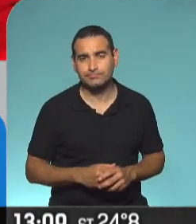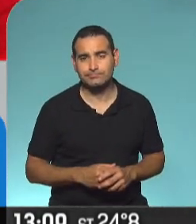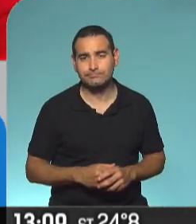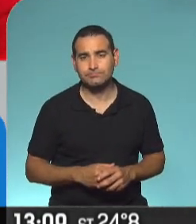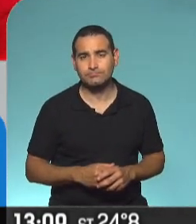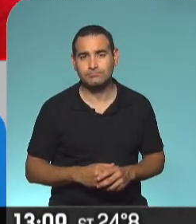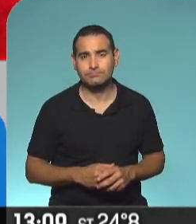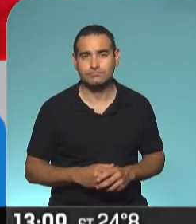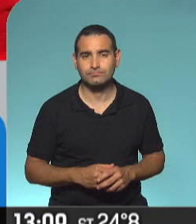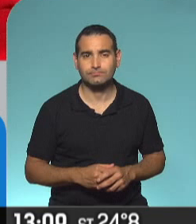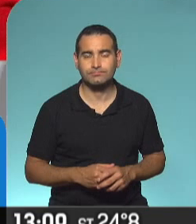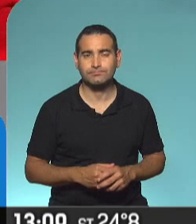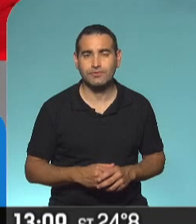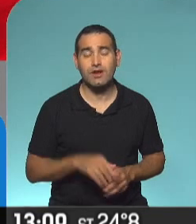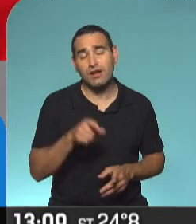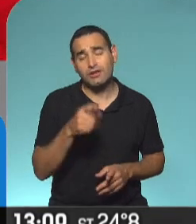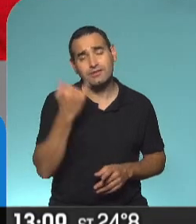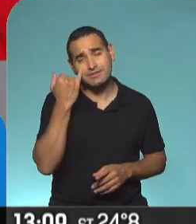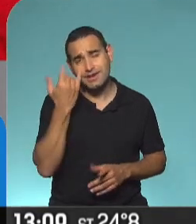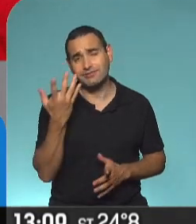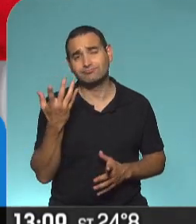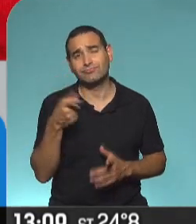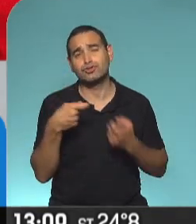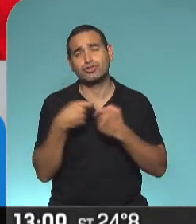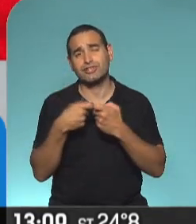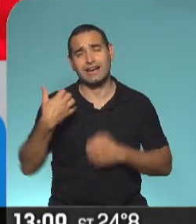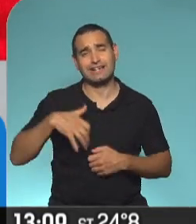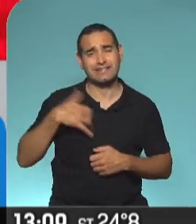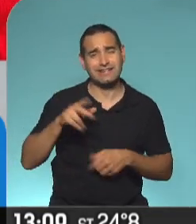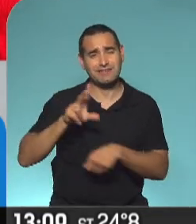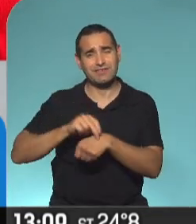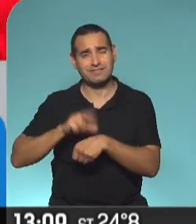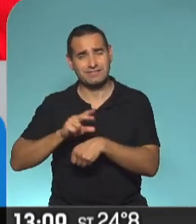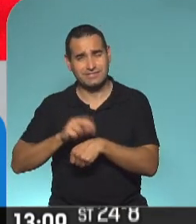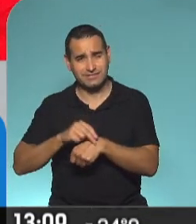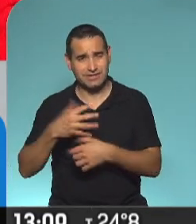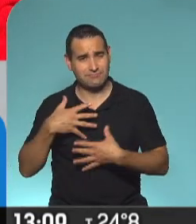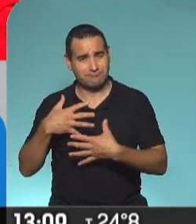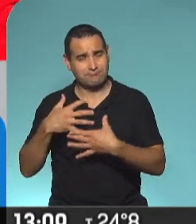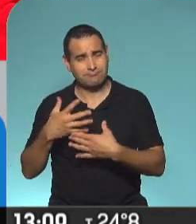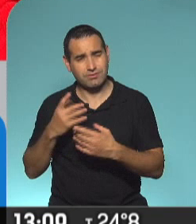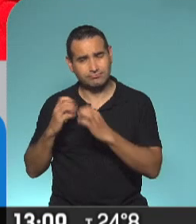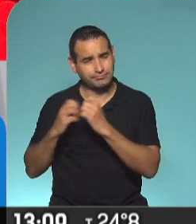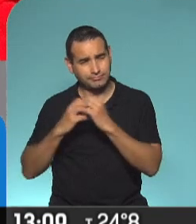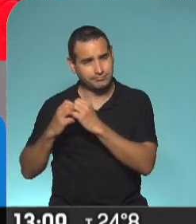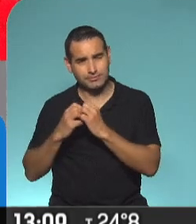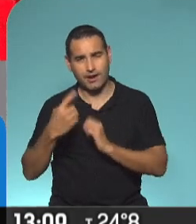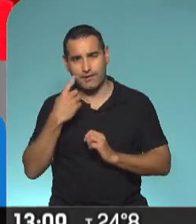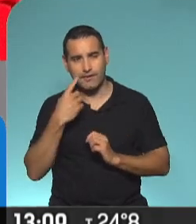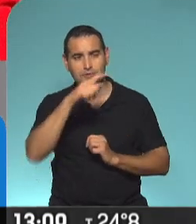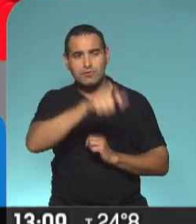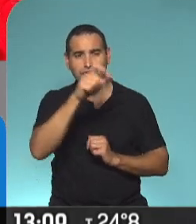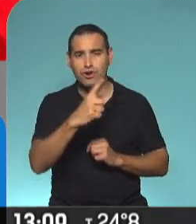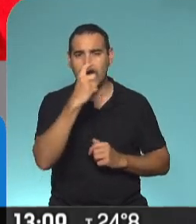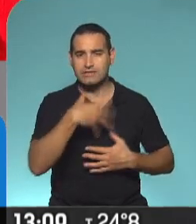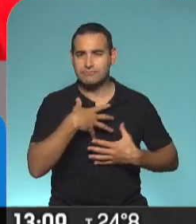En realidad, una de las discusiones que tuvimos desde la Sociedad Argentina de Medicina Respiratoria es evaluar el riesgo de los pacientes